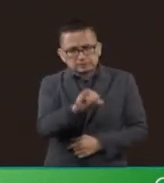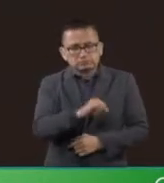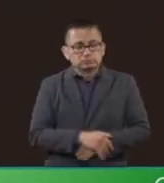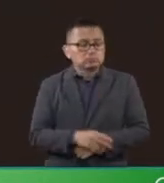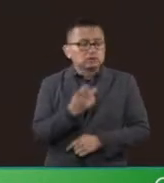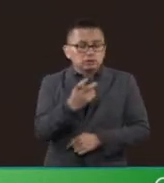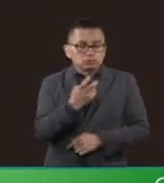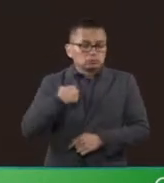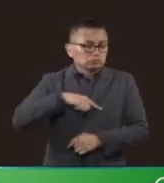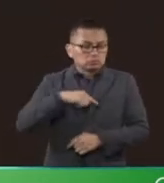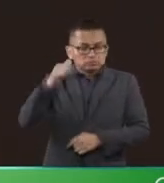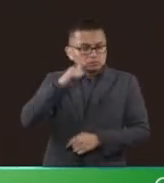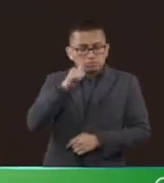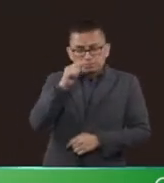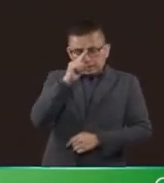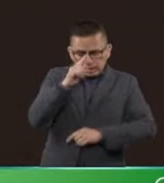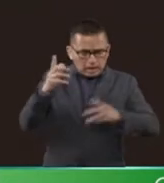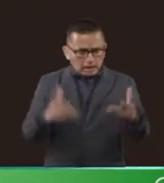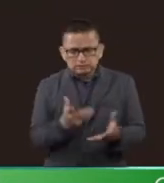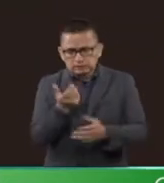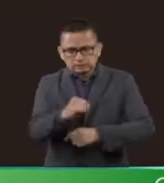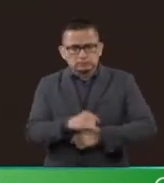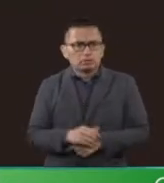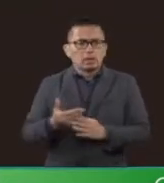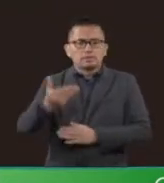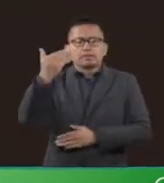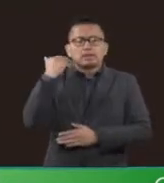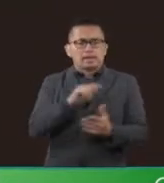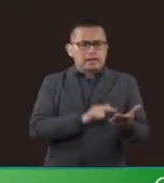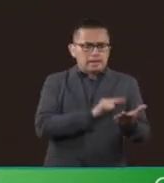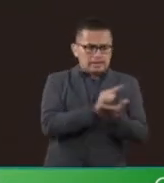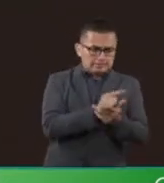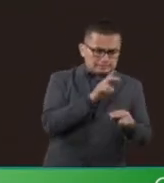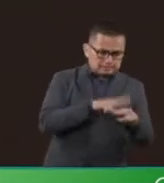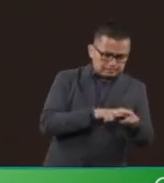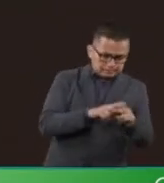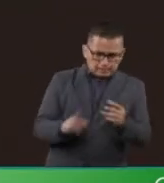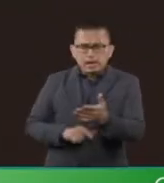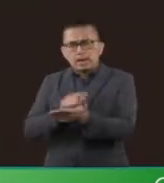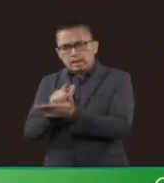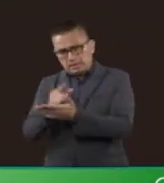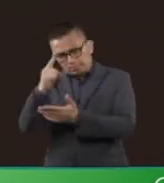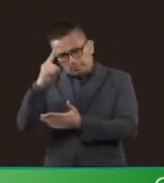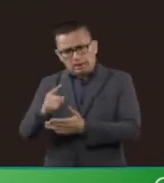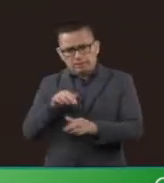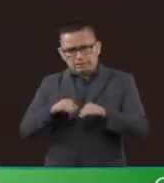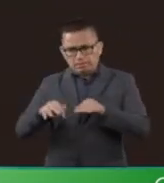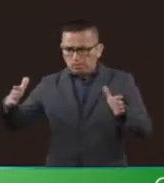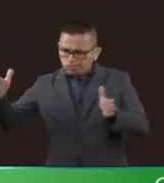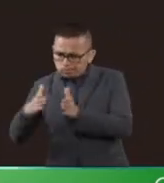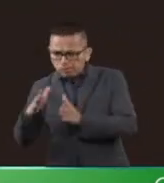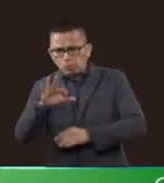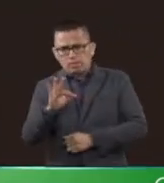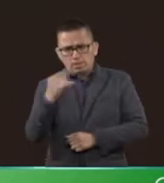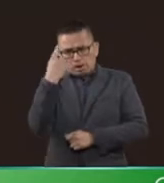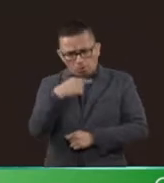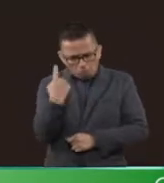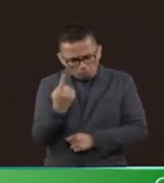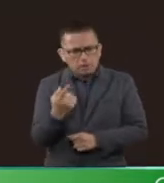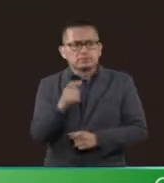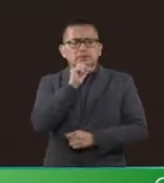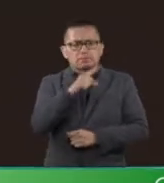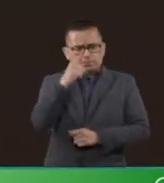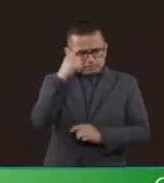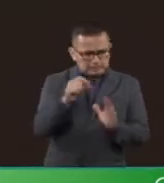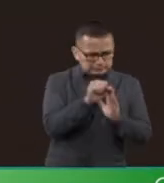estamos demostrado con la ley Silla, con la jornada laboral de 40 horas y con tener un sistema de